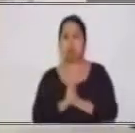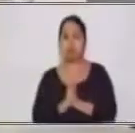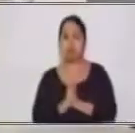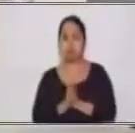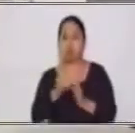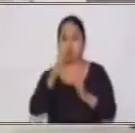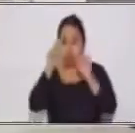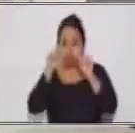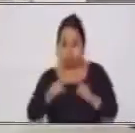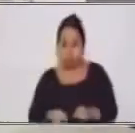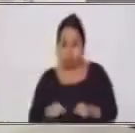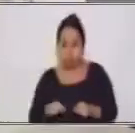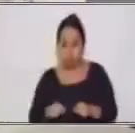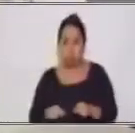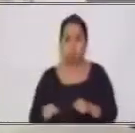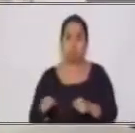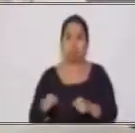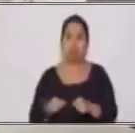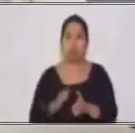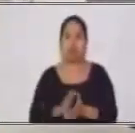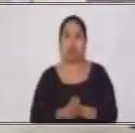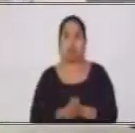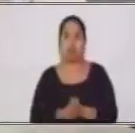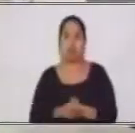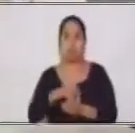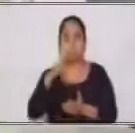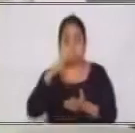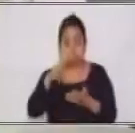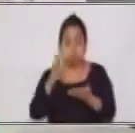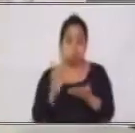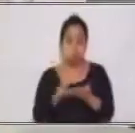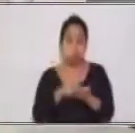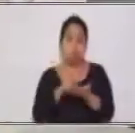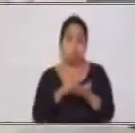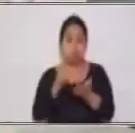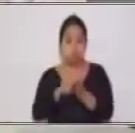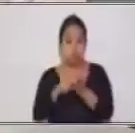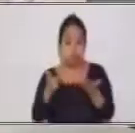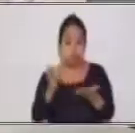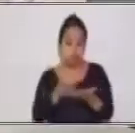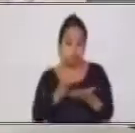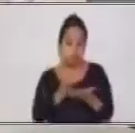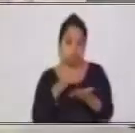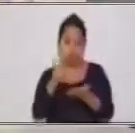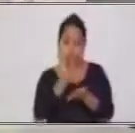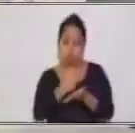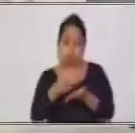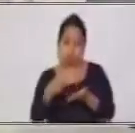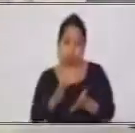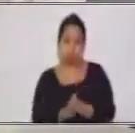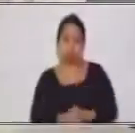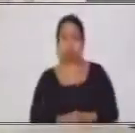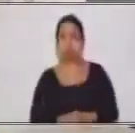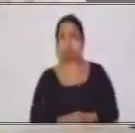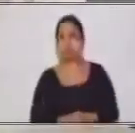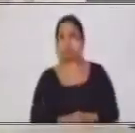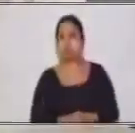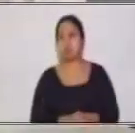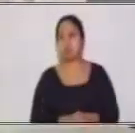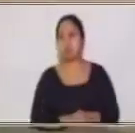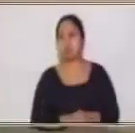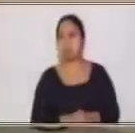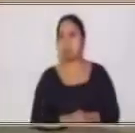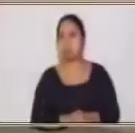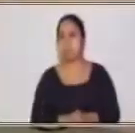que usted también pueda hacer invención de sus propios libros y de sus propias escrituras. Entonces, con esto podemos